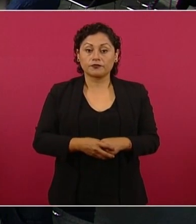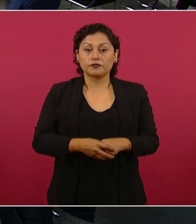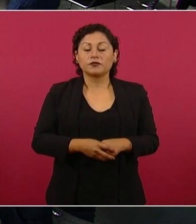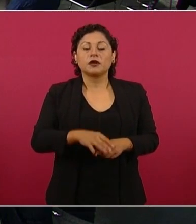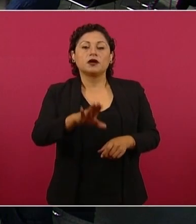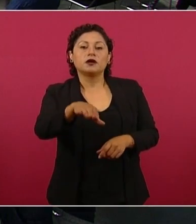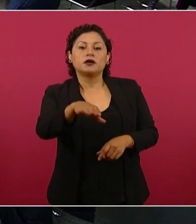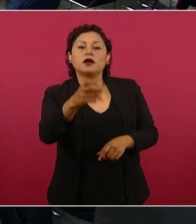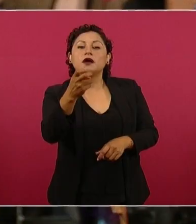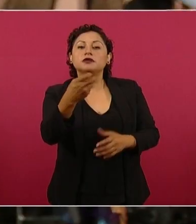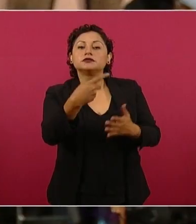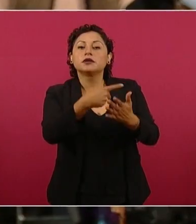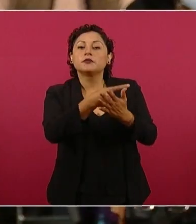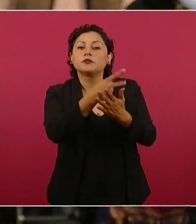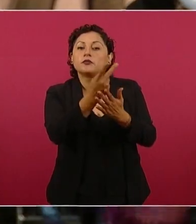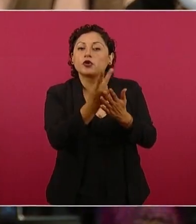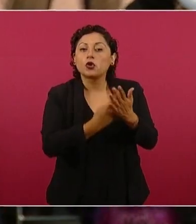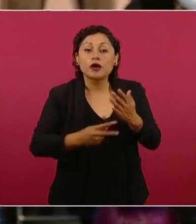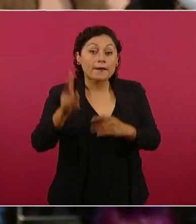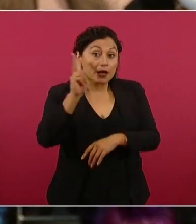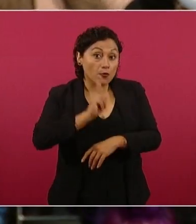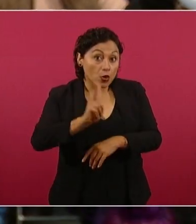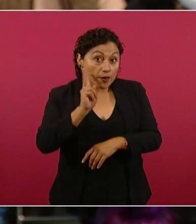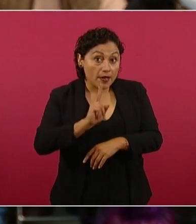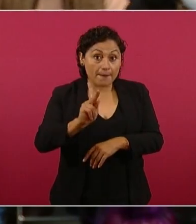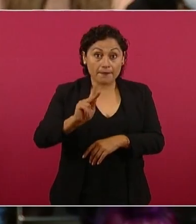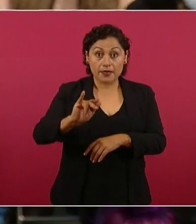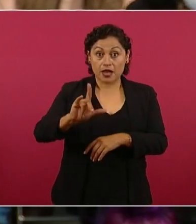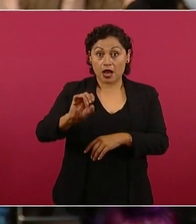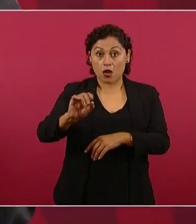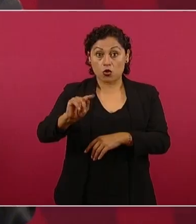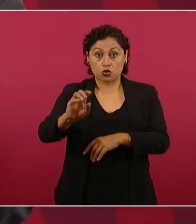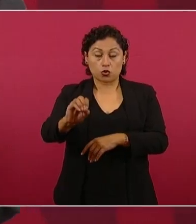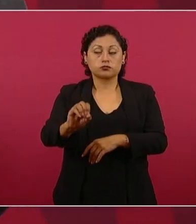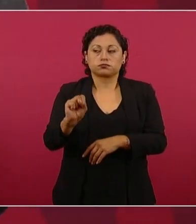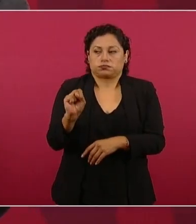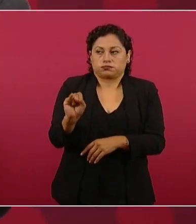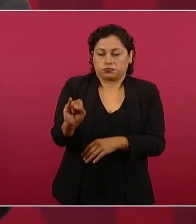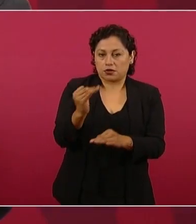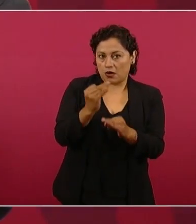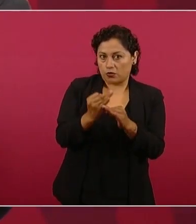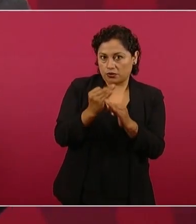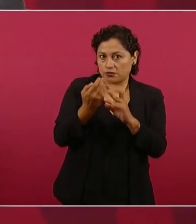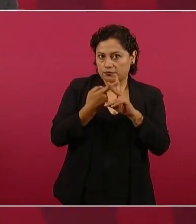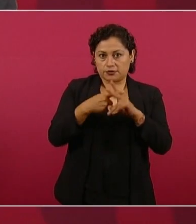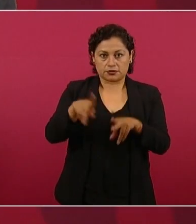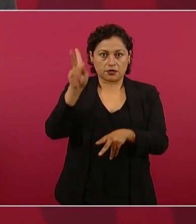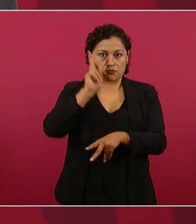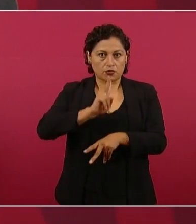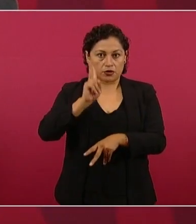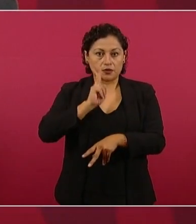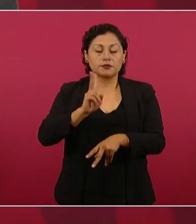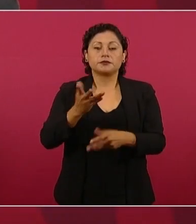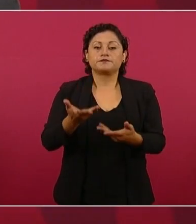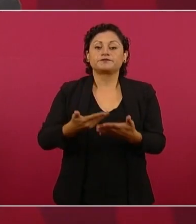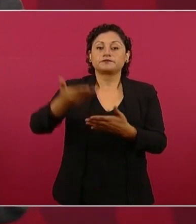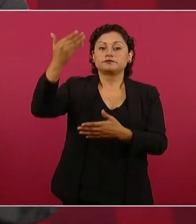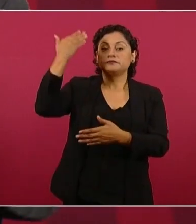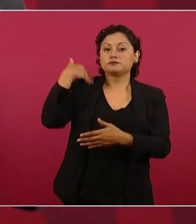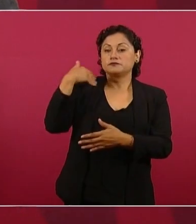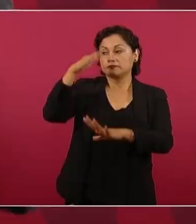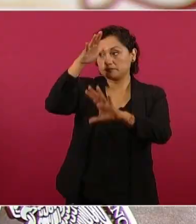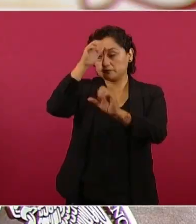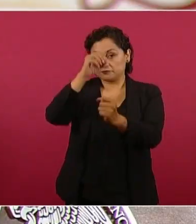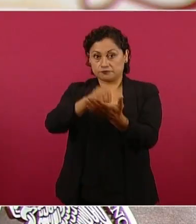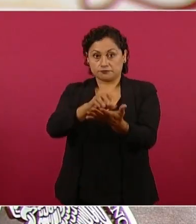un programa piloto todavía. En este momento es un proyecto, es un programa piloto, que se autorizó por el Consejo Técnico